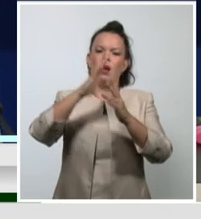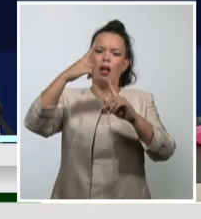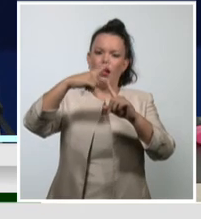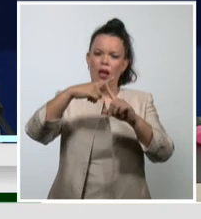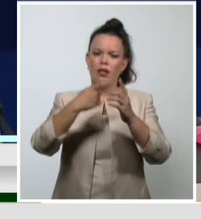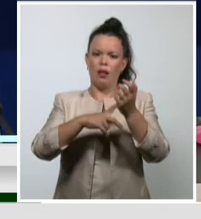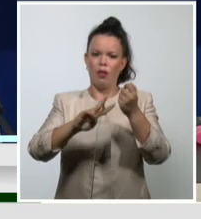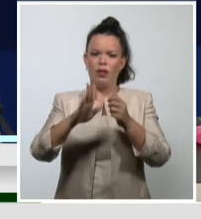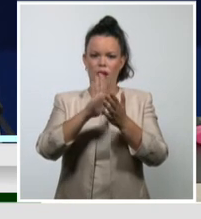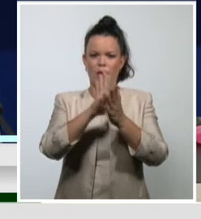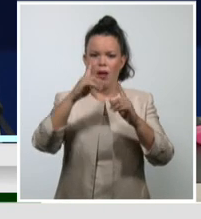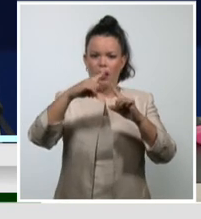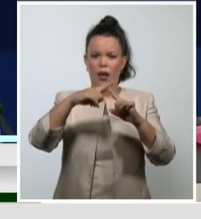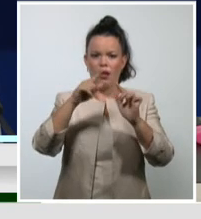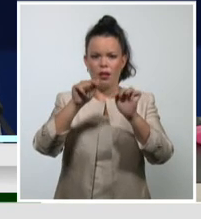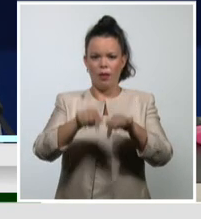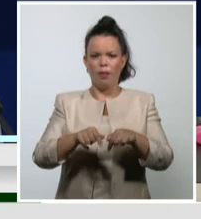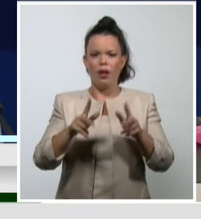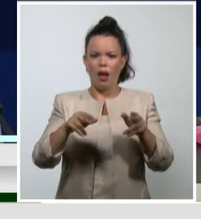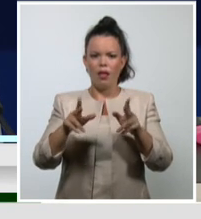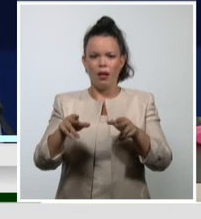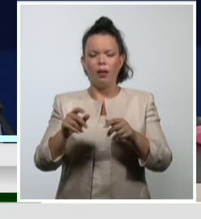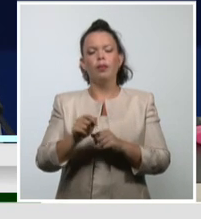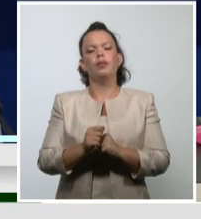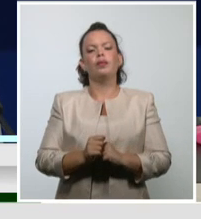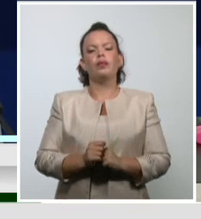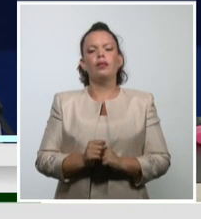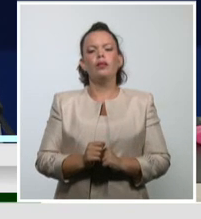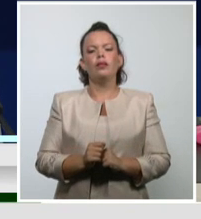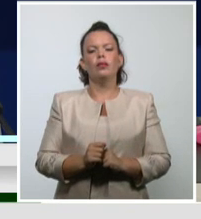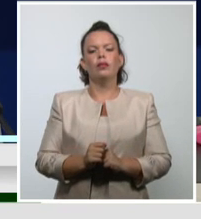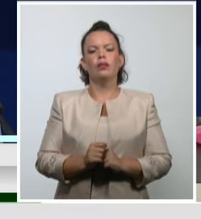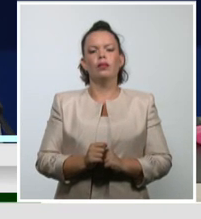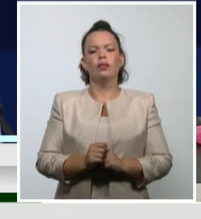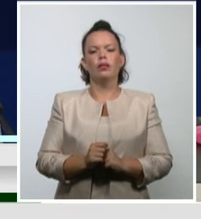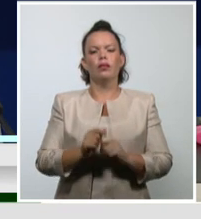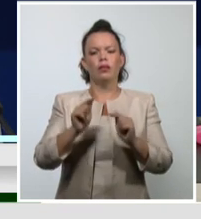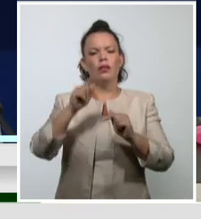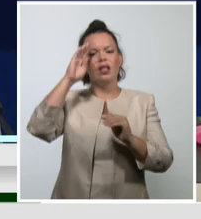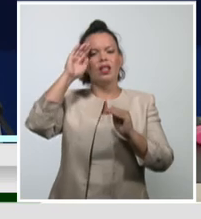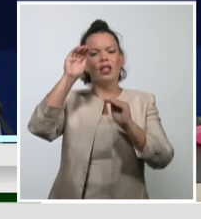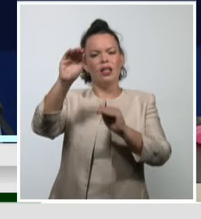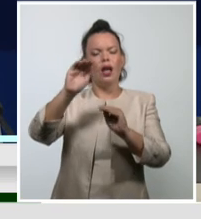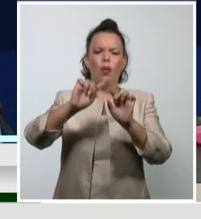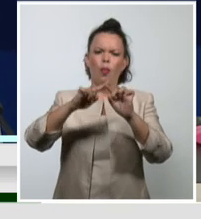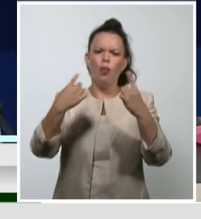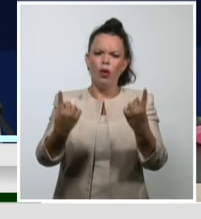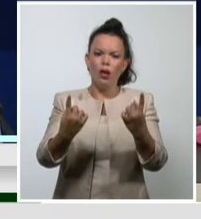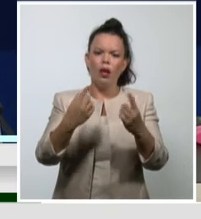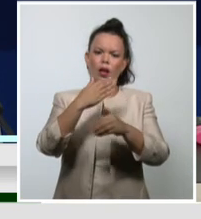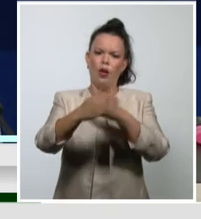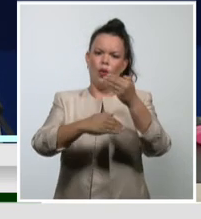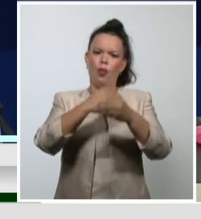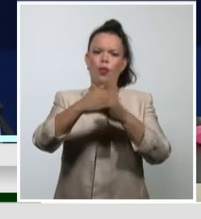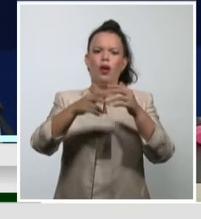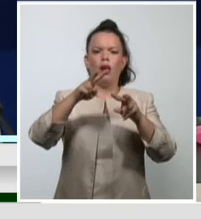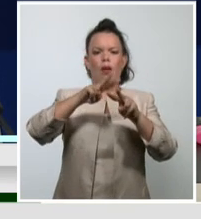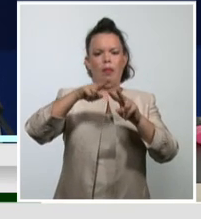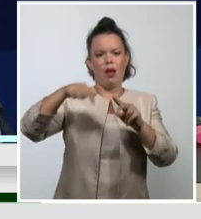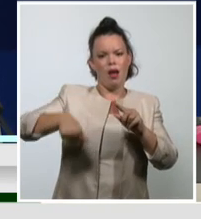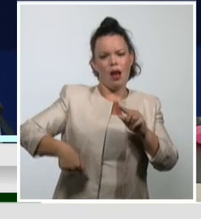General Julio Aristegui de Cárdenas en Matanzas, y estaba ingresado realmente por una cirrosis hepática que estaba